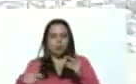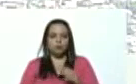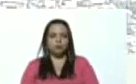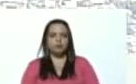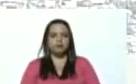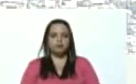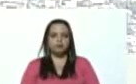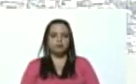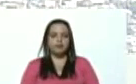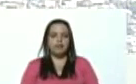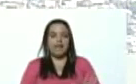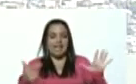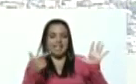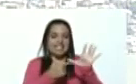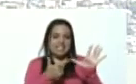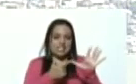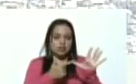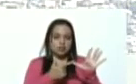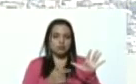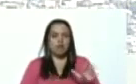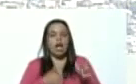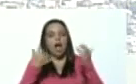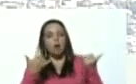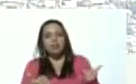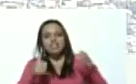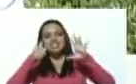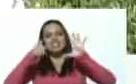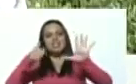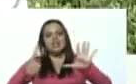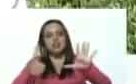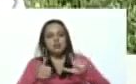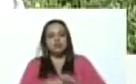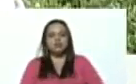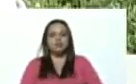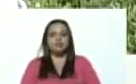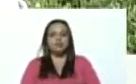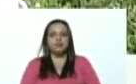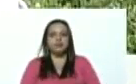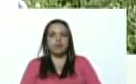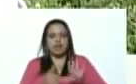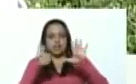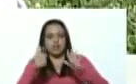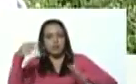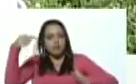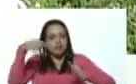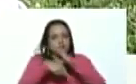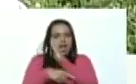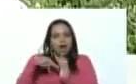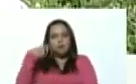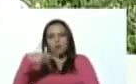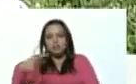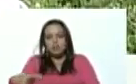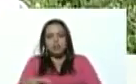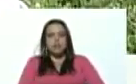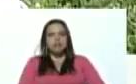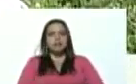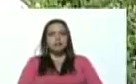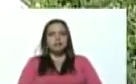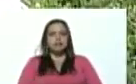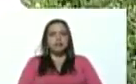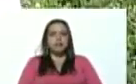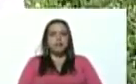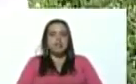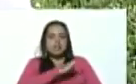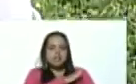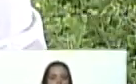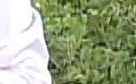la quinta vertiente, sexta vertiente. Bueno, profundizar la política de regularización y tenencias de